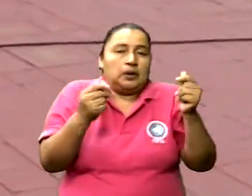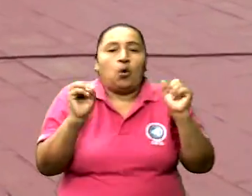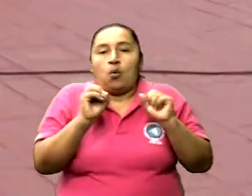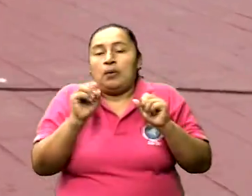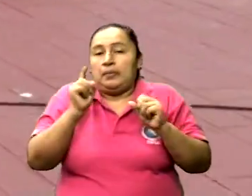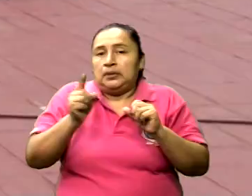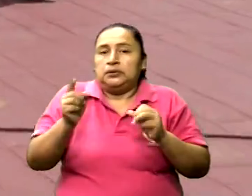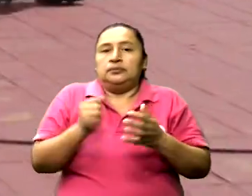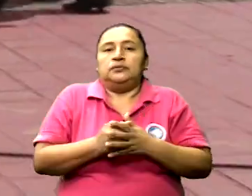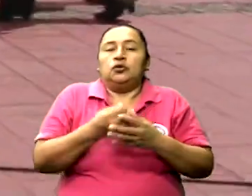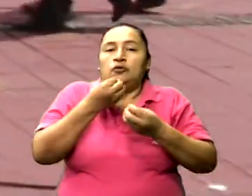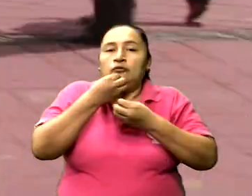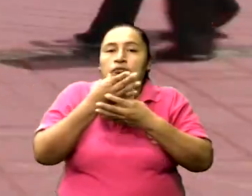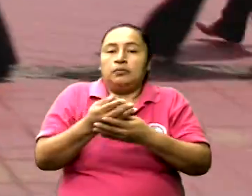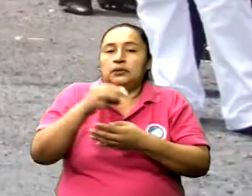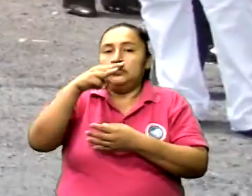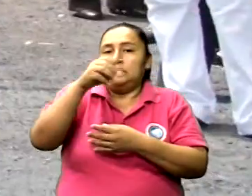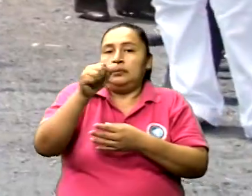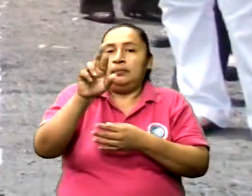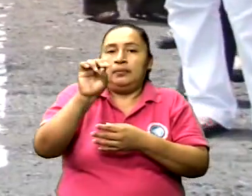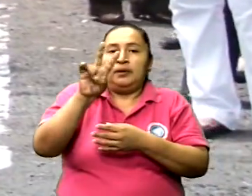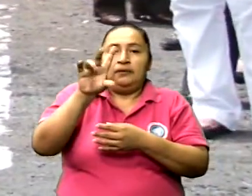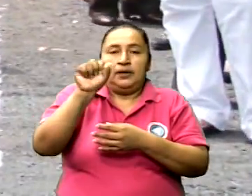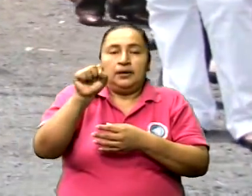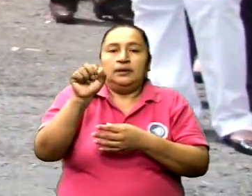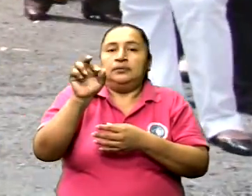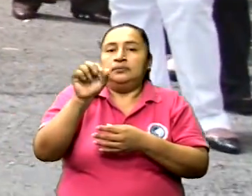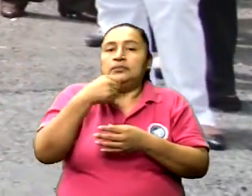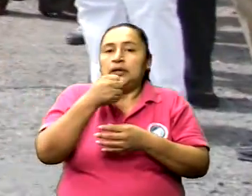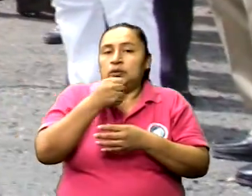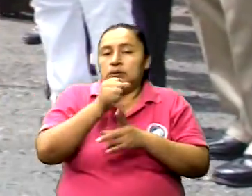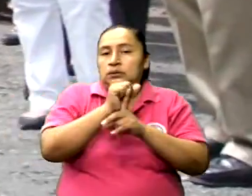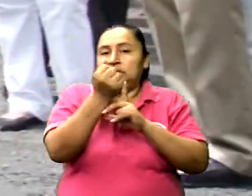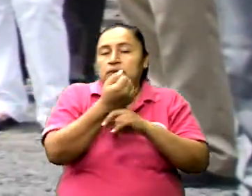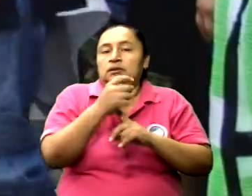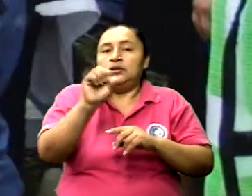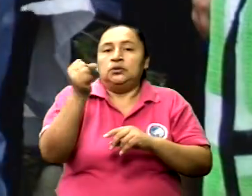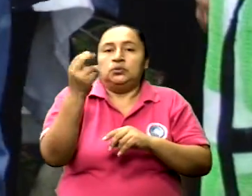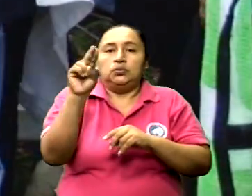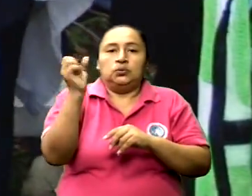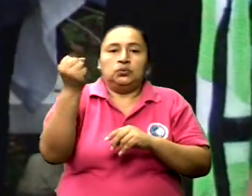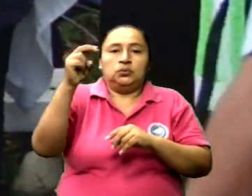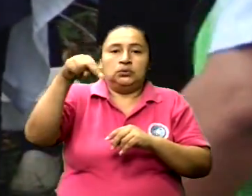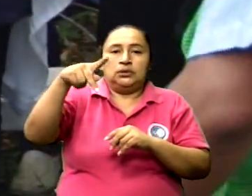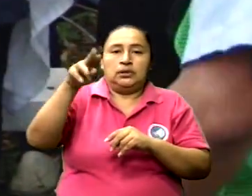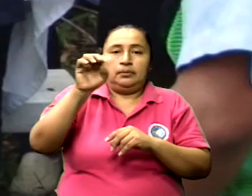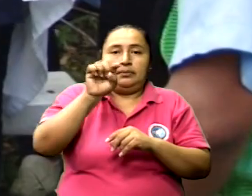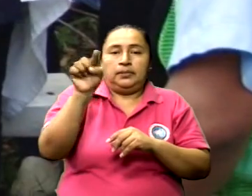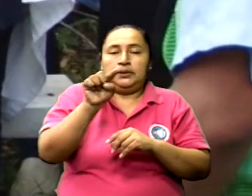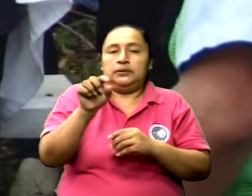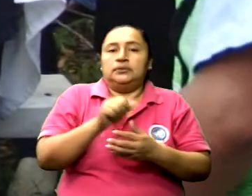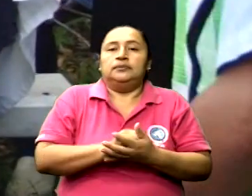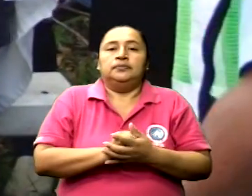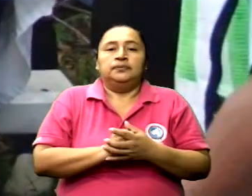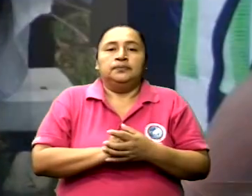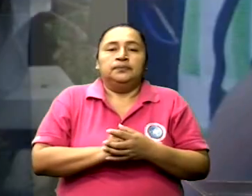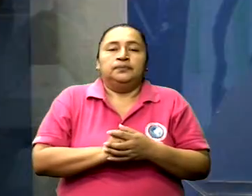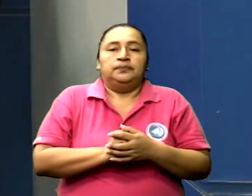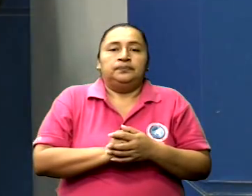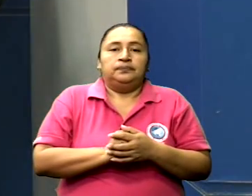amenaza. Con información de Marvila Estrada, para Noticias Asamblea TV, Susana Pérez Villalta.